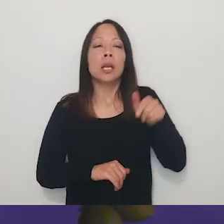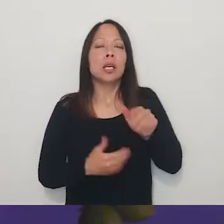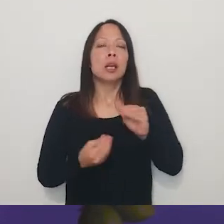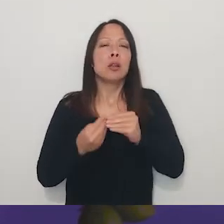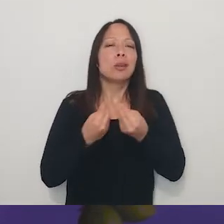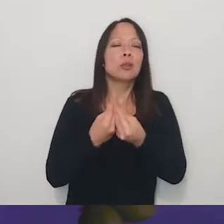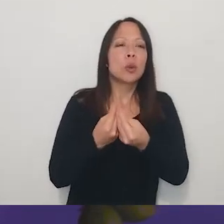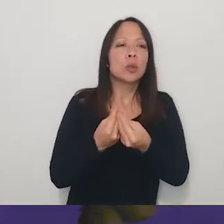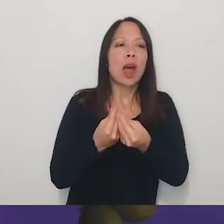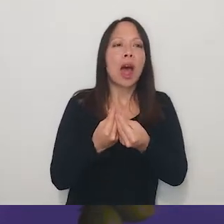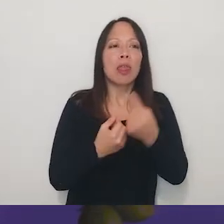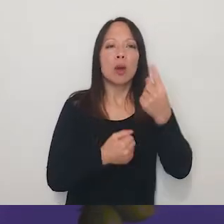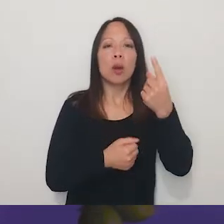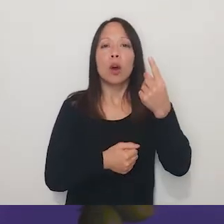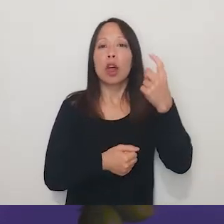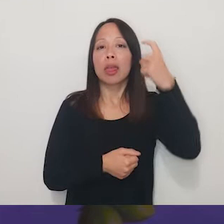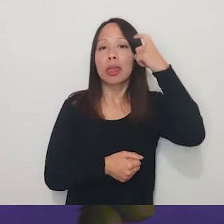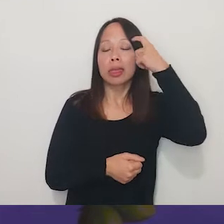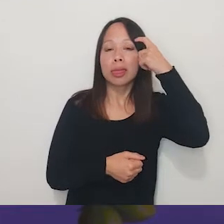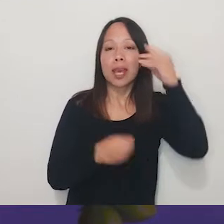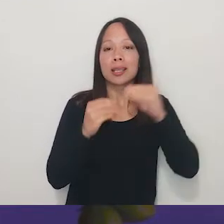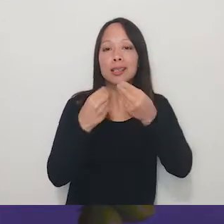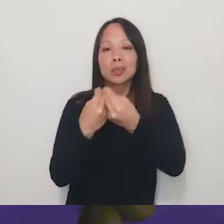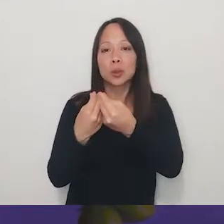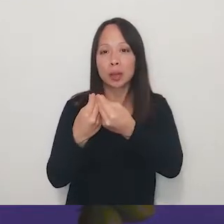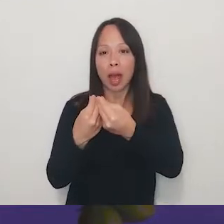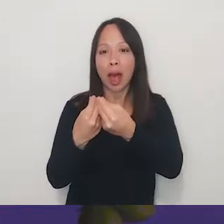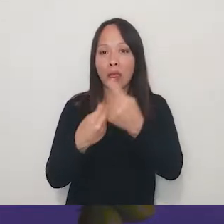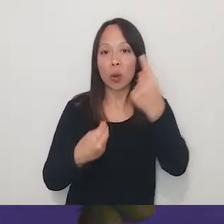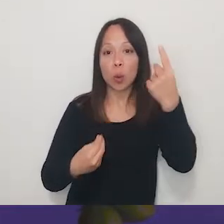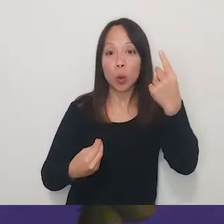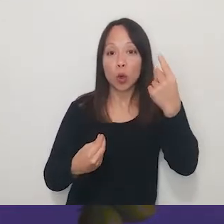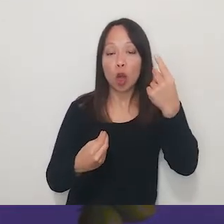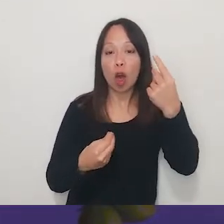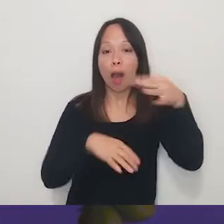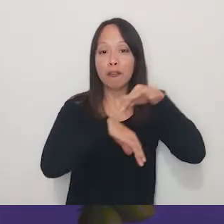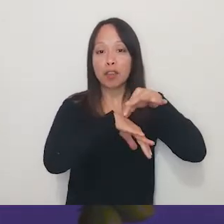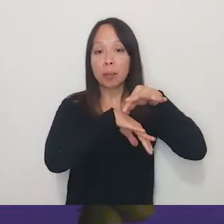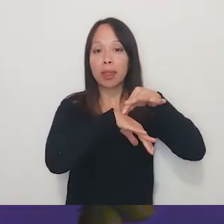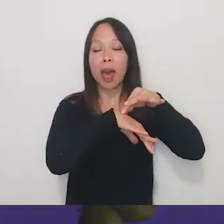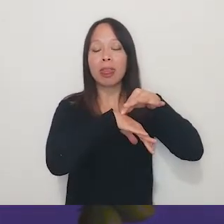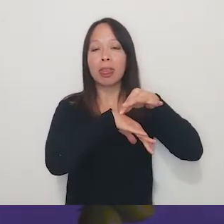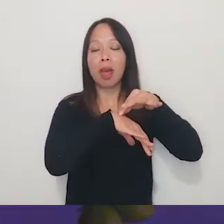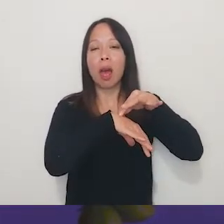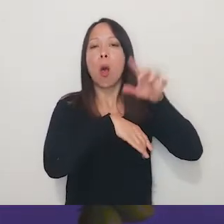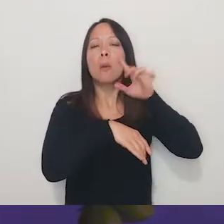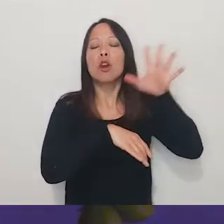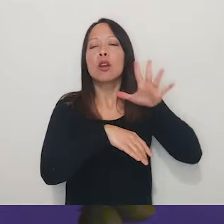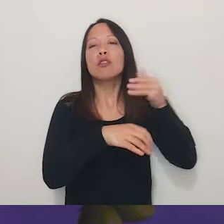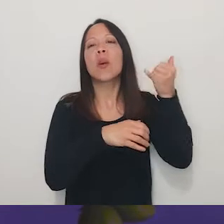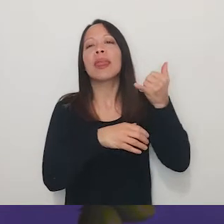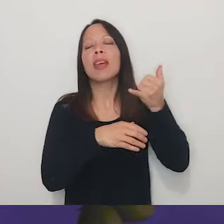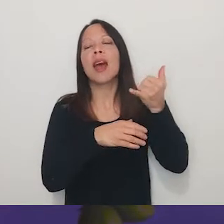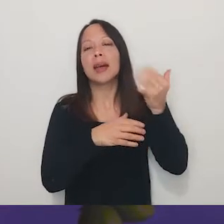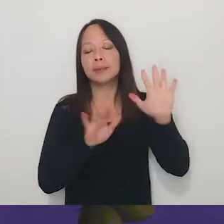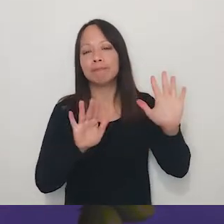y esto resume más o menos que 1 de cada 10 personas tienen una enfermedad poco frecuente.